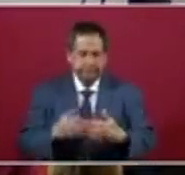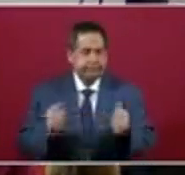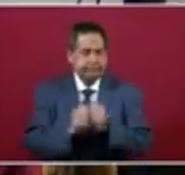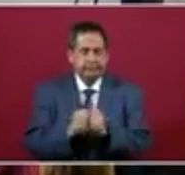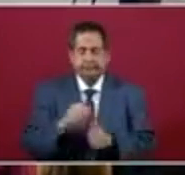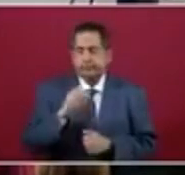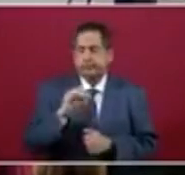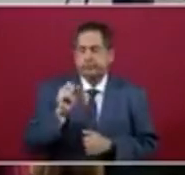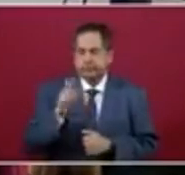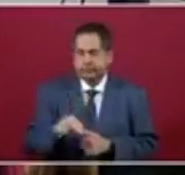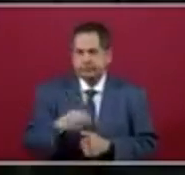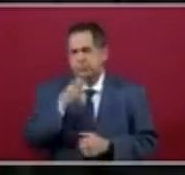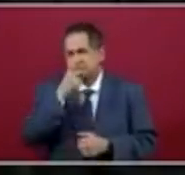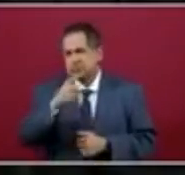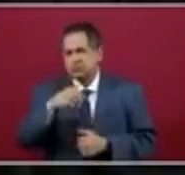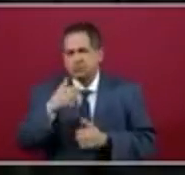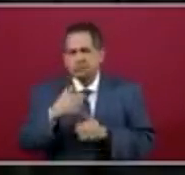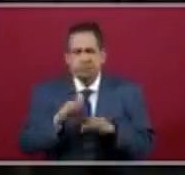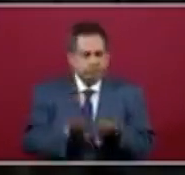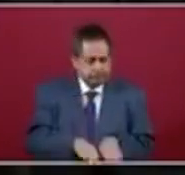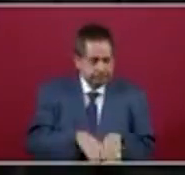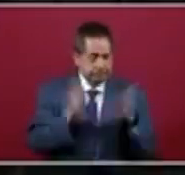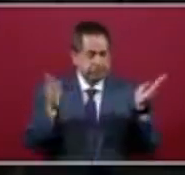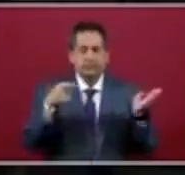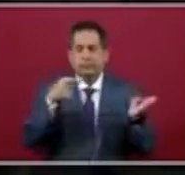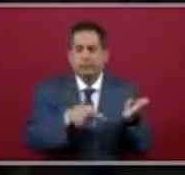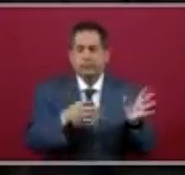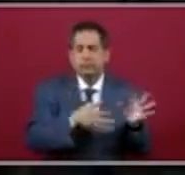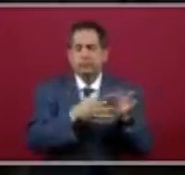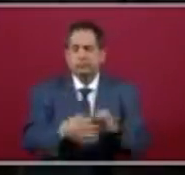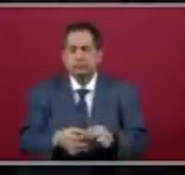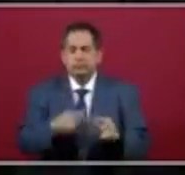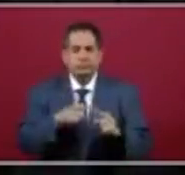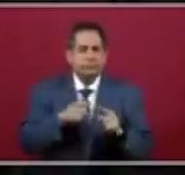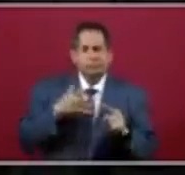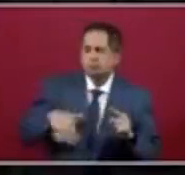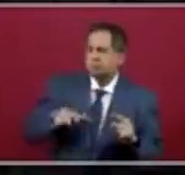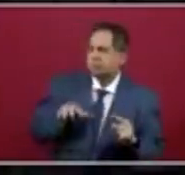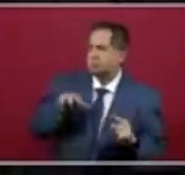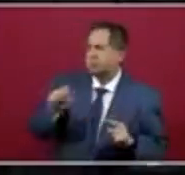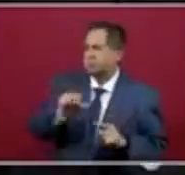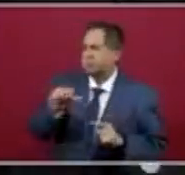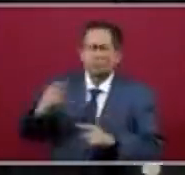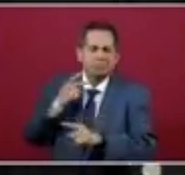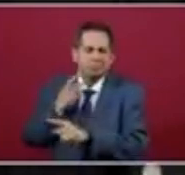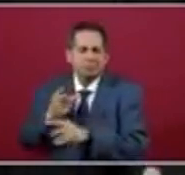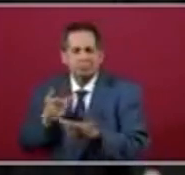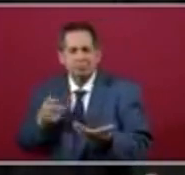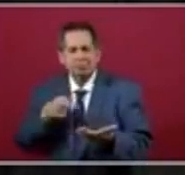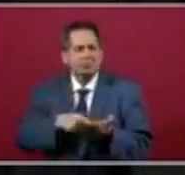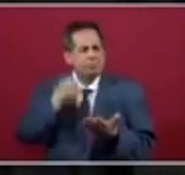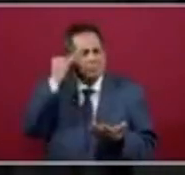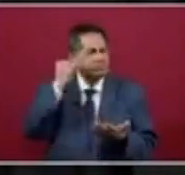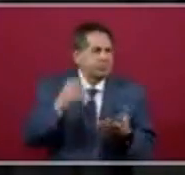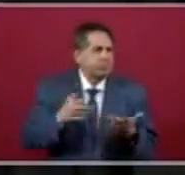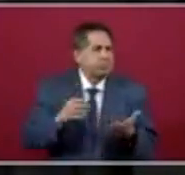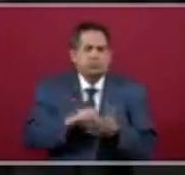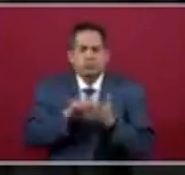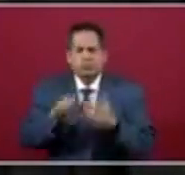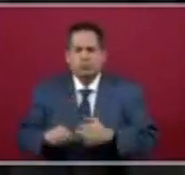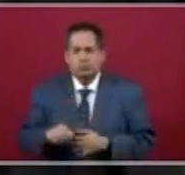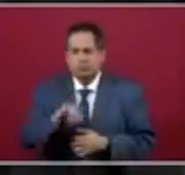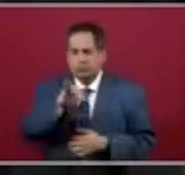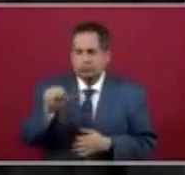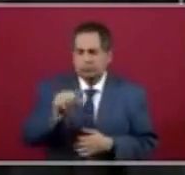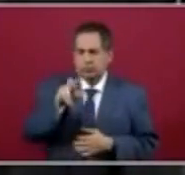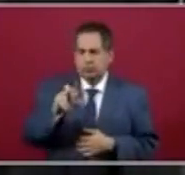van a abrir archivos que tengan relación con persecución política, pero ¿cuál va a ser el criterio? Porque, por ejemplo, Javier Duarte